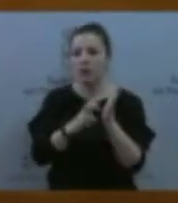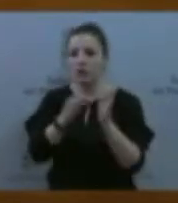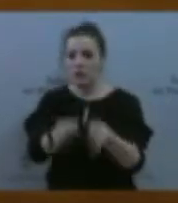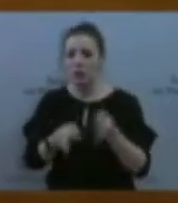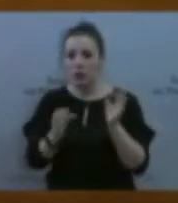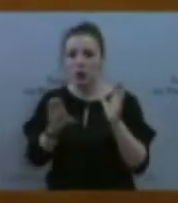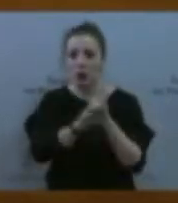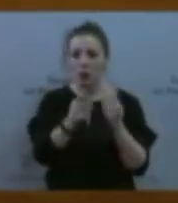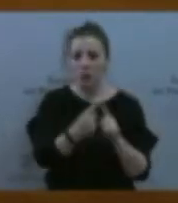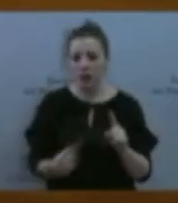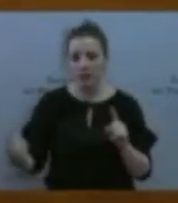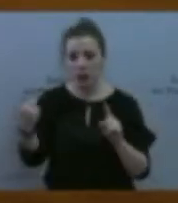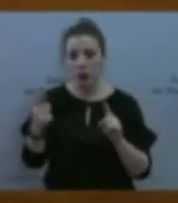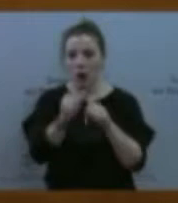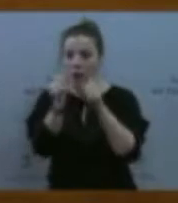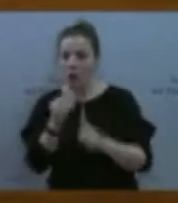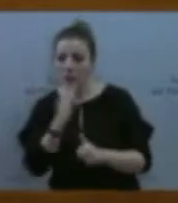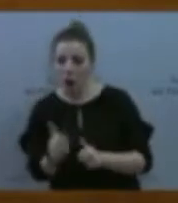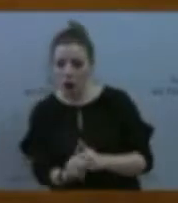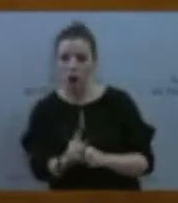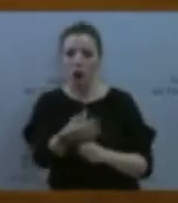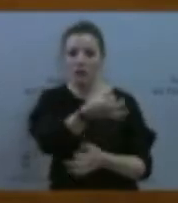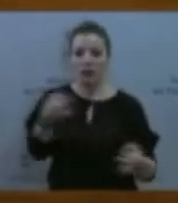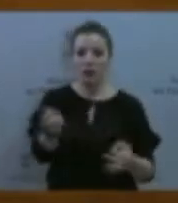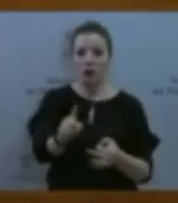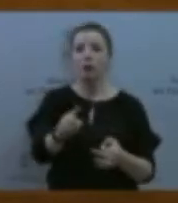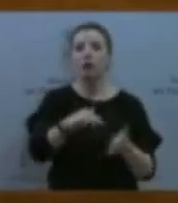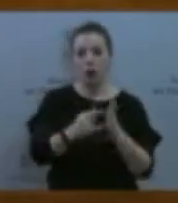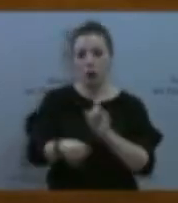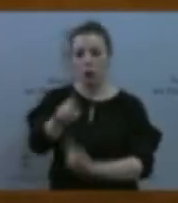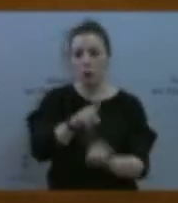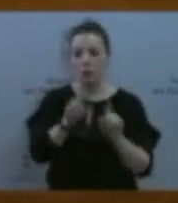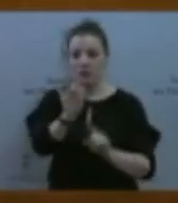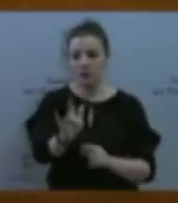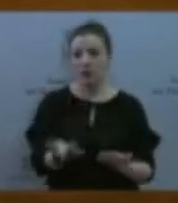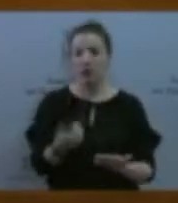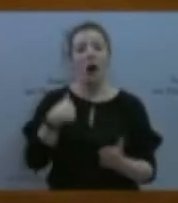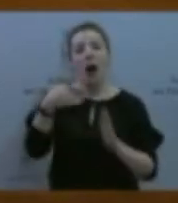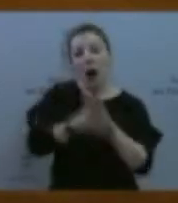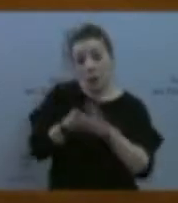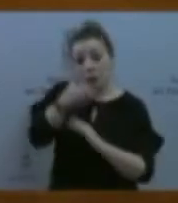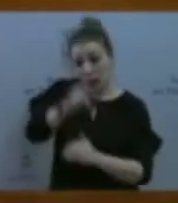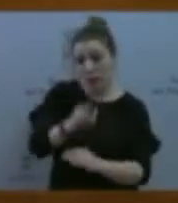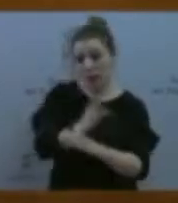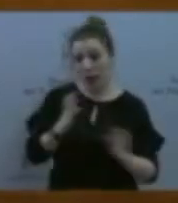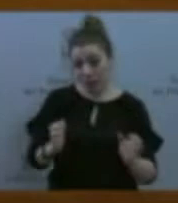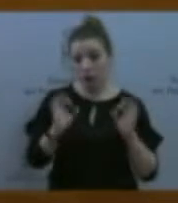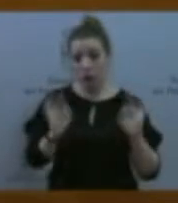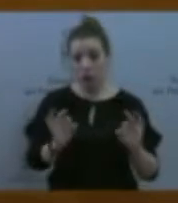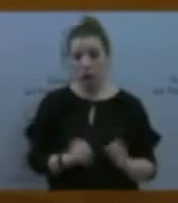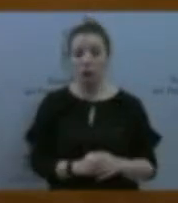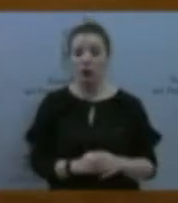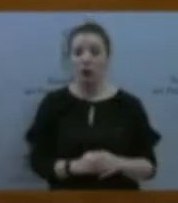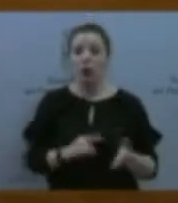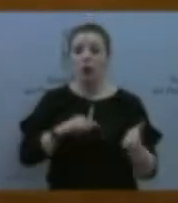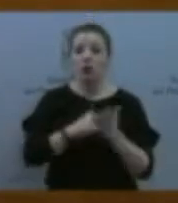no va a ser el más eficiente, pero va a resolver el problema. Y de lo que estamos hablando en este Parlamento precisamente es de cómo resolver problemas y no solamente escribir